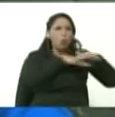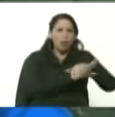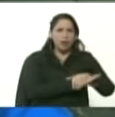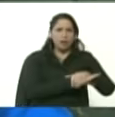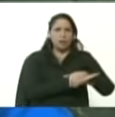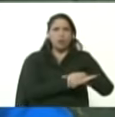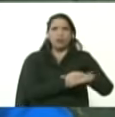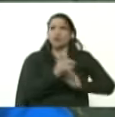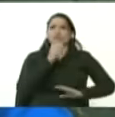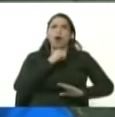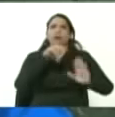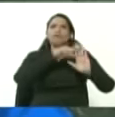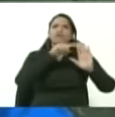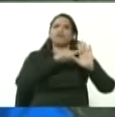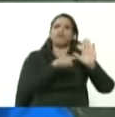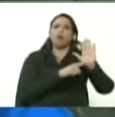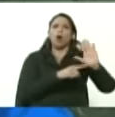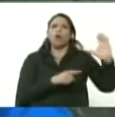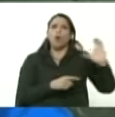colombianos.